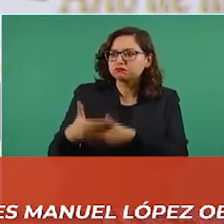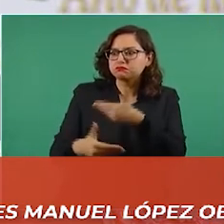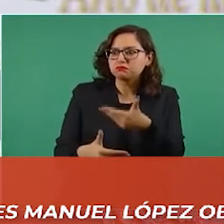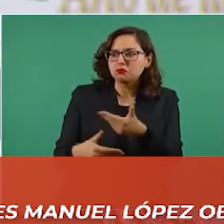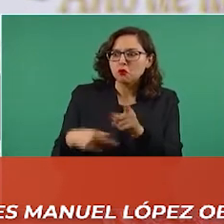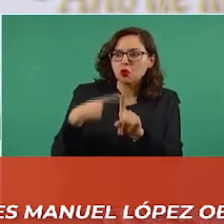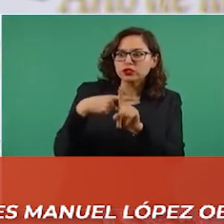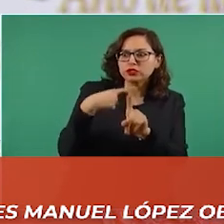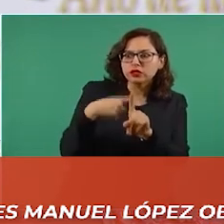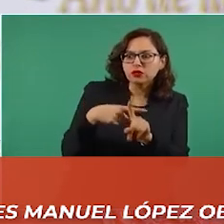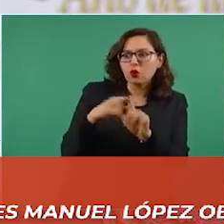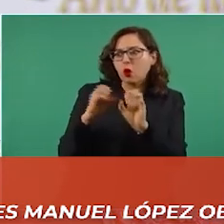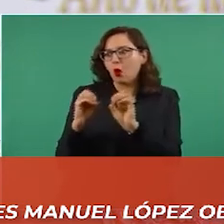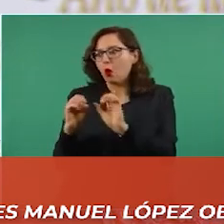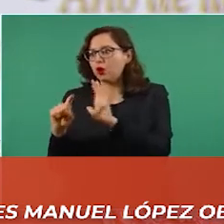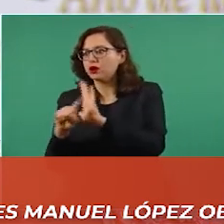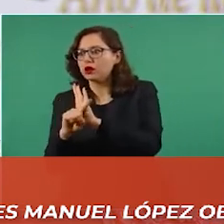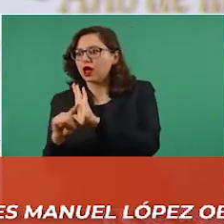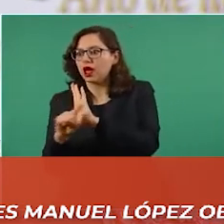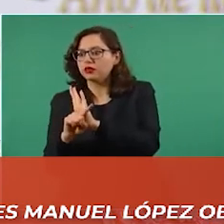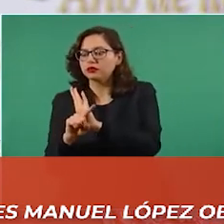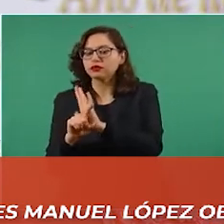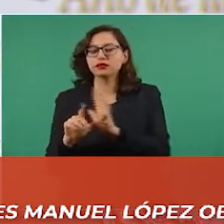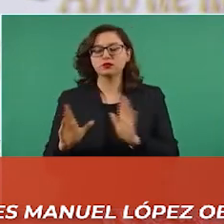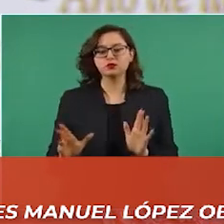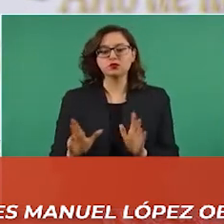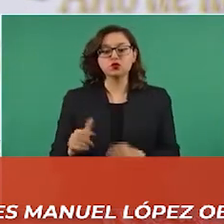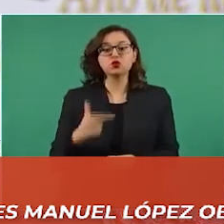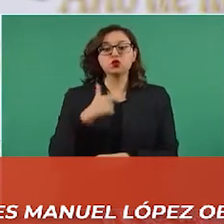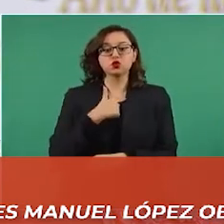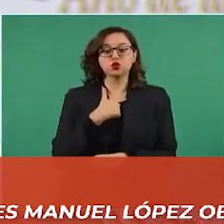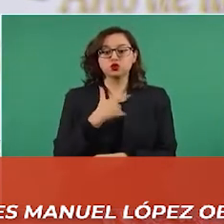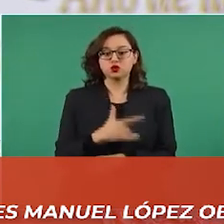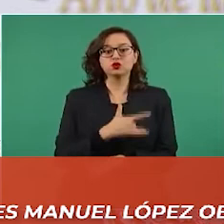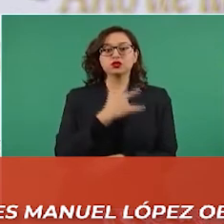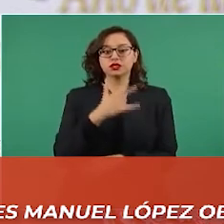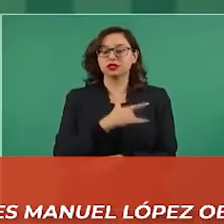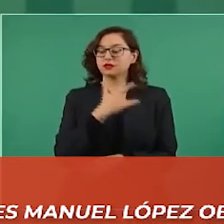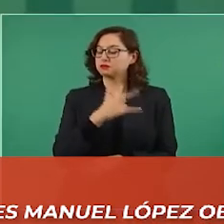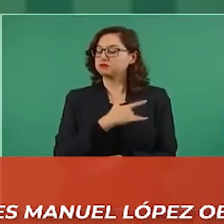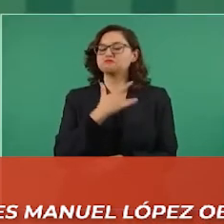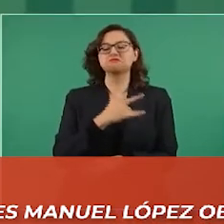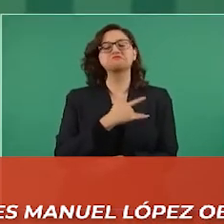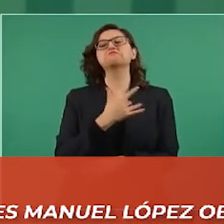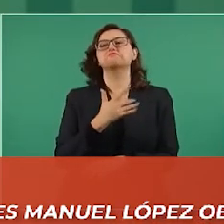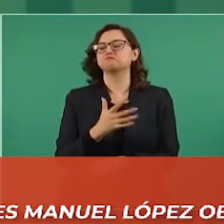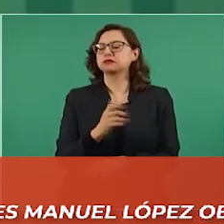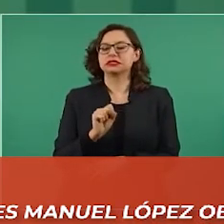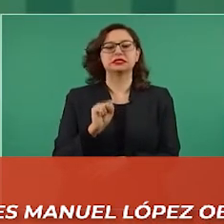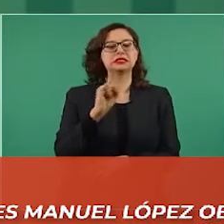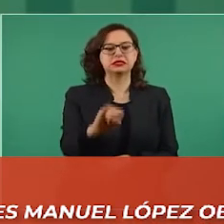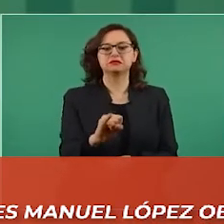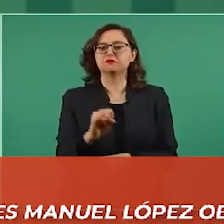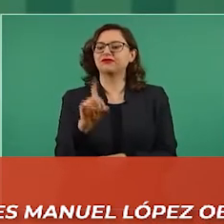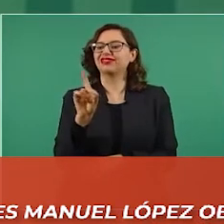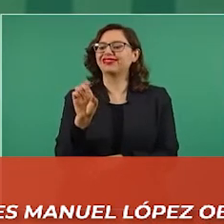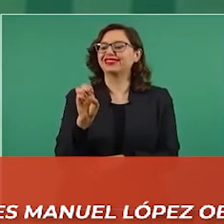Yo por eso soy partidario de la democracia participativa,